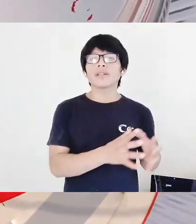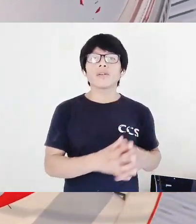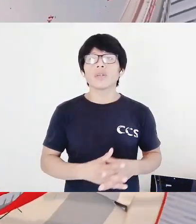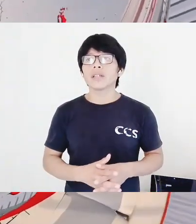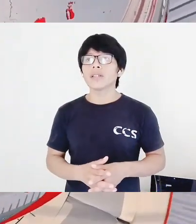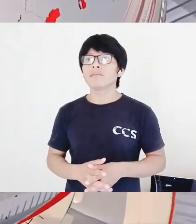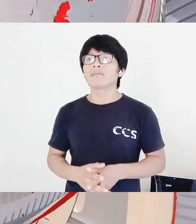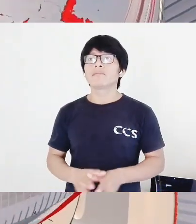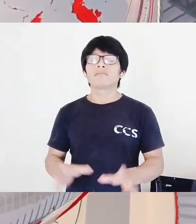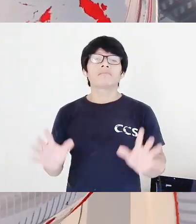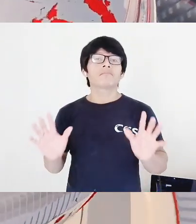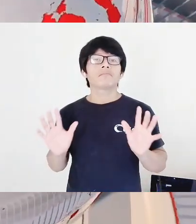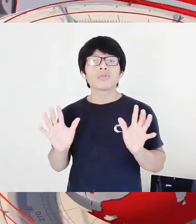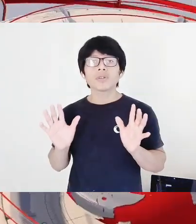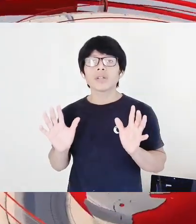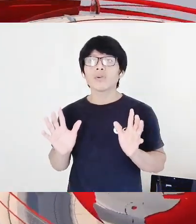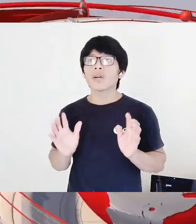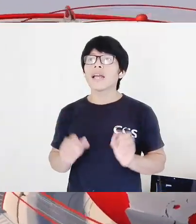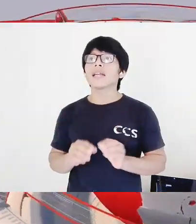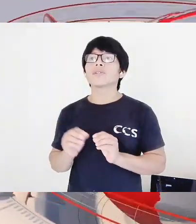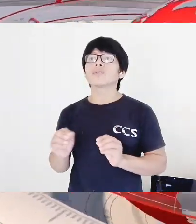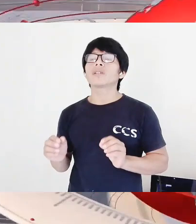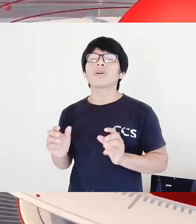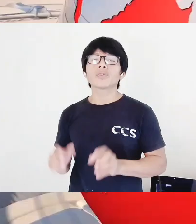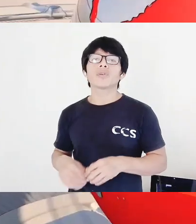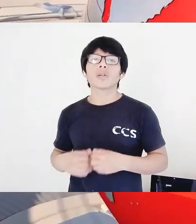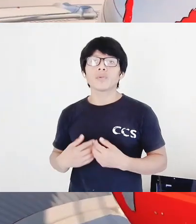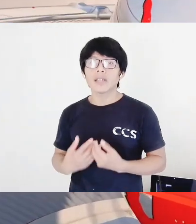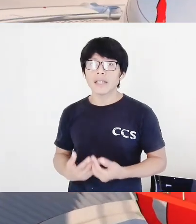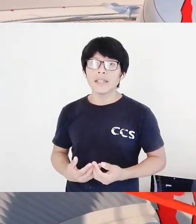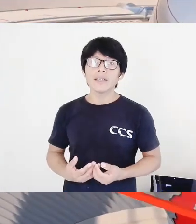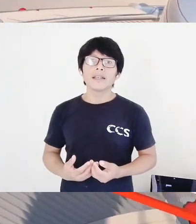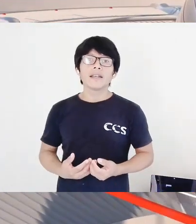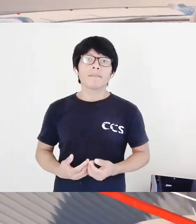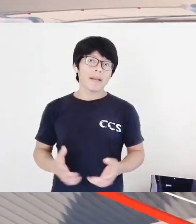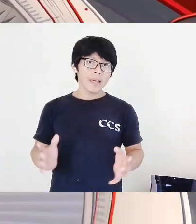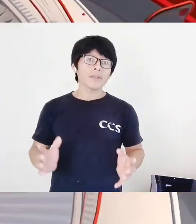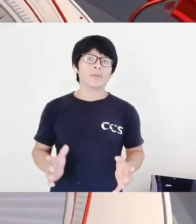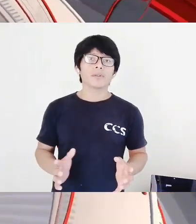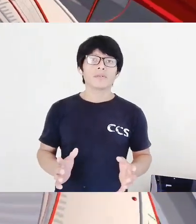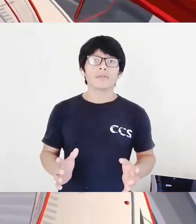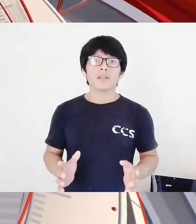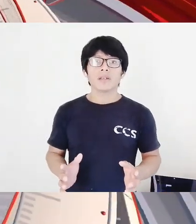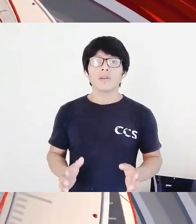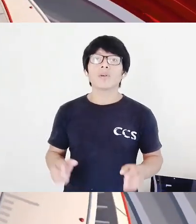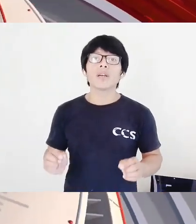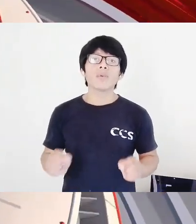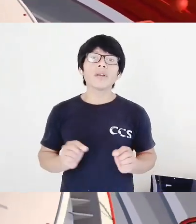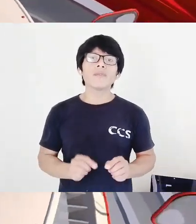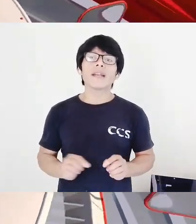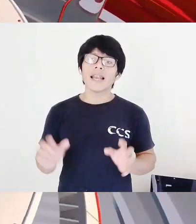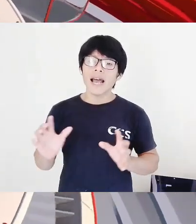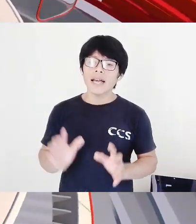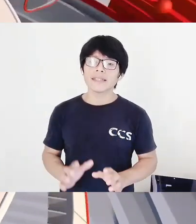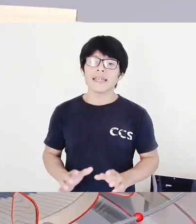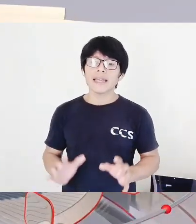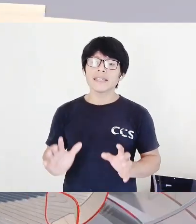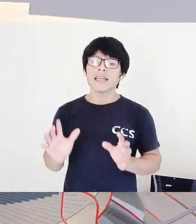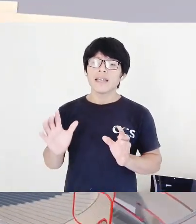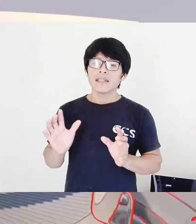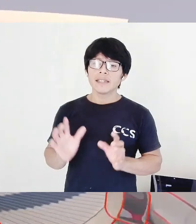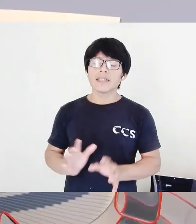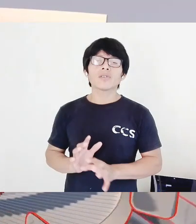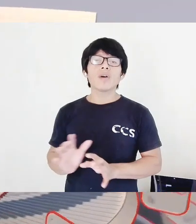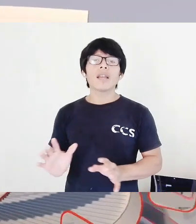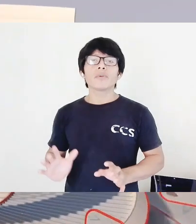la autoridad estadounidense? No se toca, eso es un negocio redundante para ellos. Lo que el gobierno federal hace